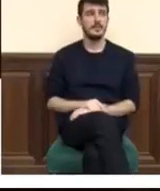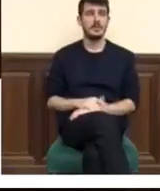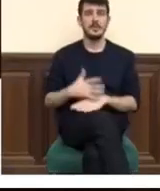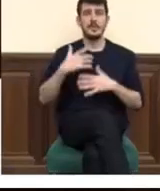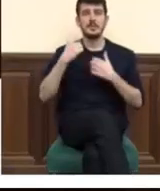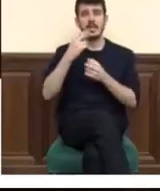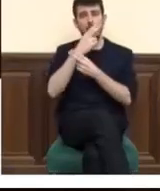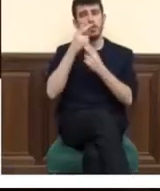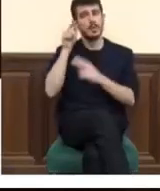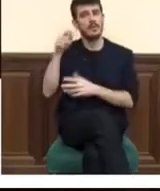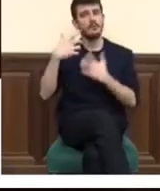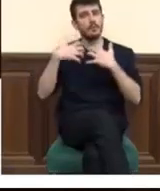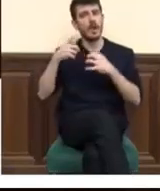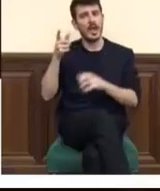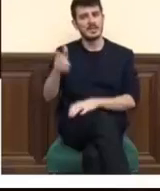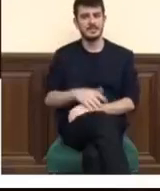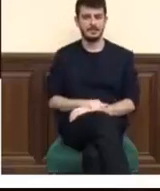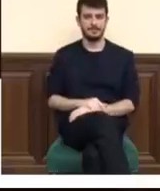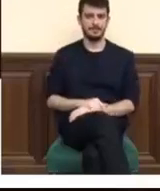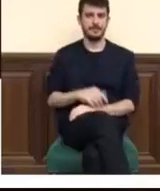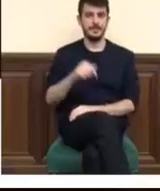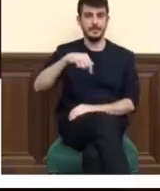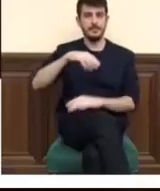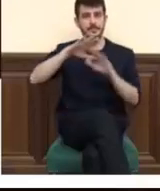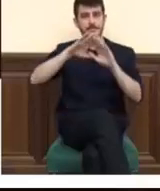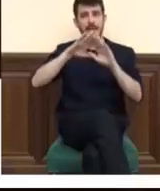sanidad pública en Madrid.